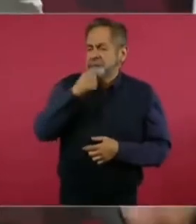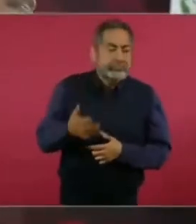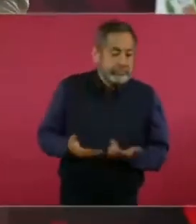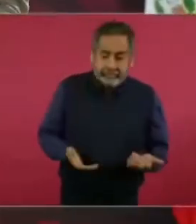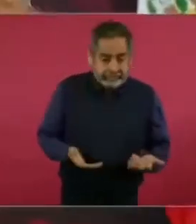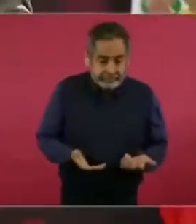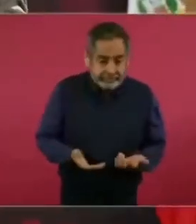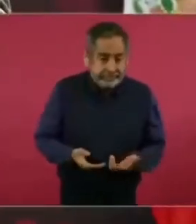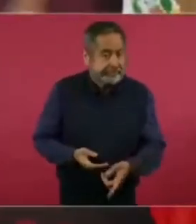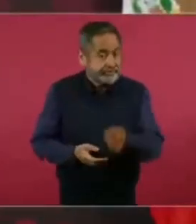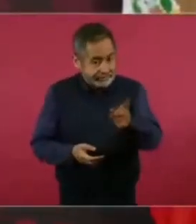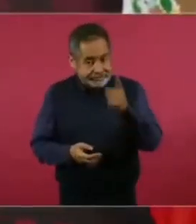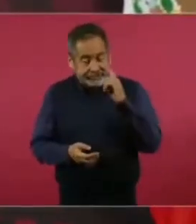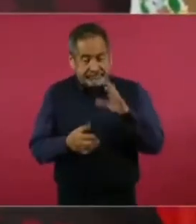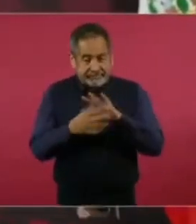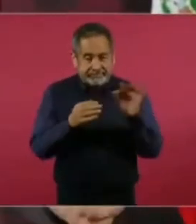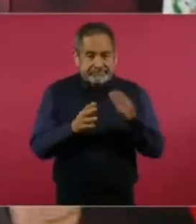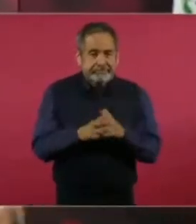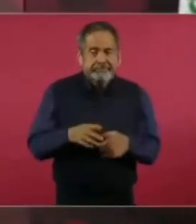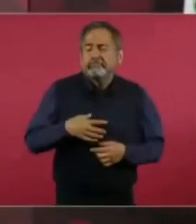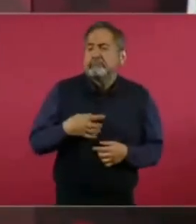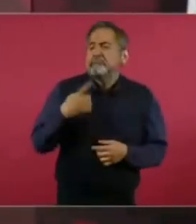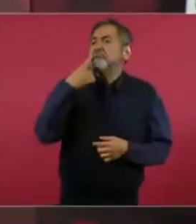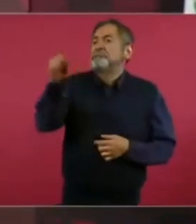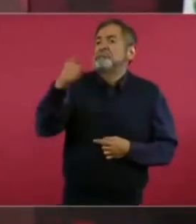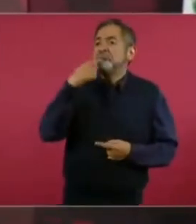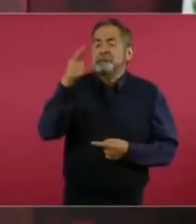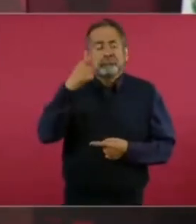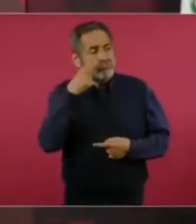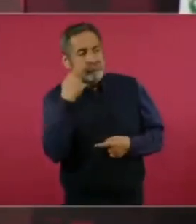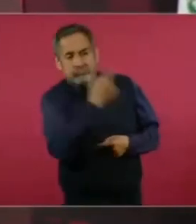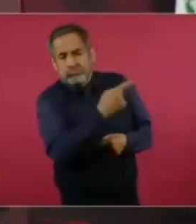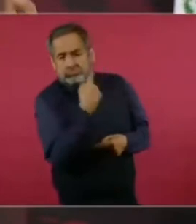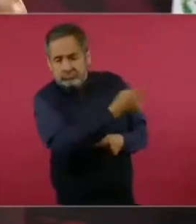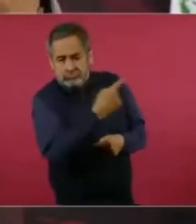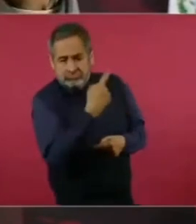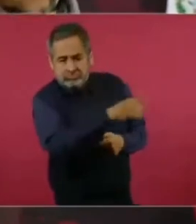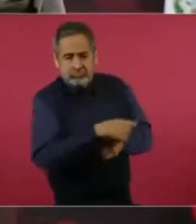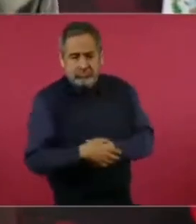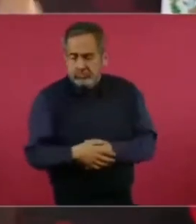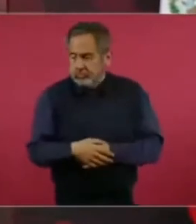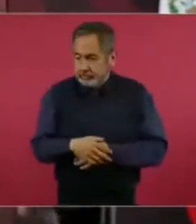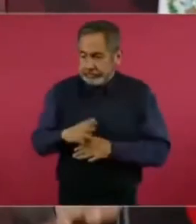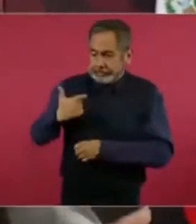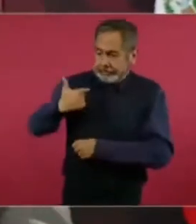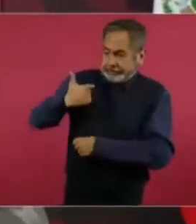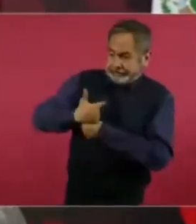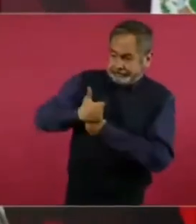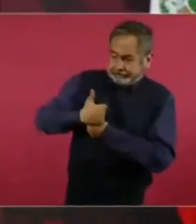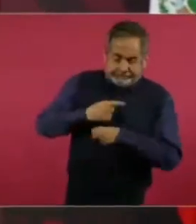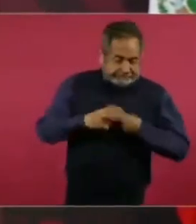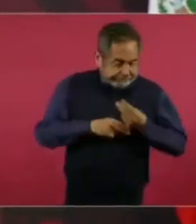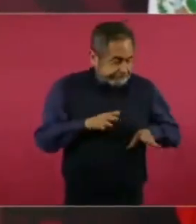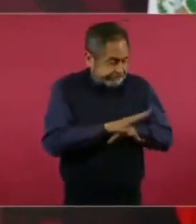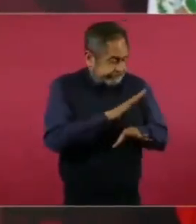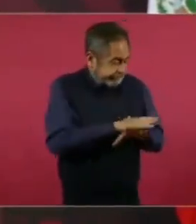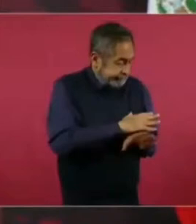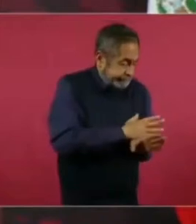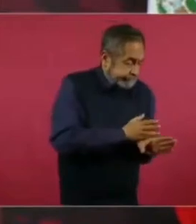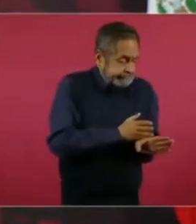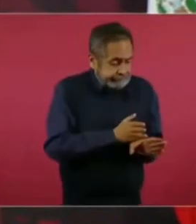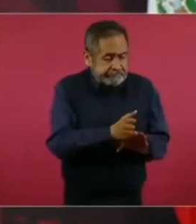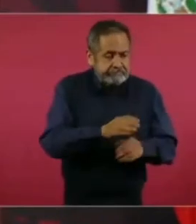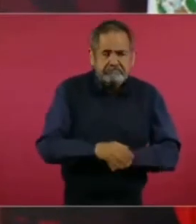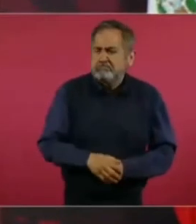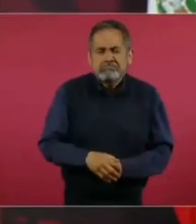cuando se empiezan a hacer las denuncias, en vez de modificar su